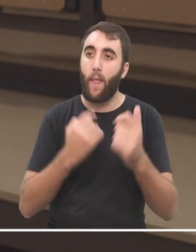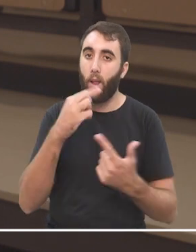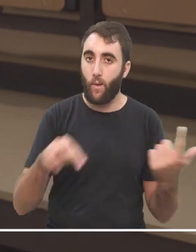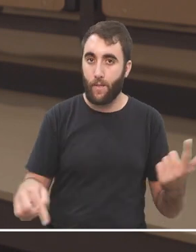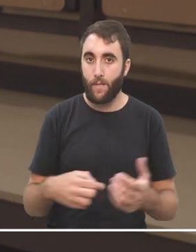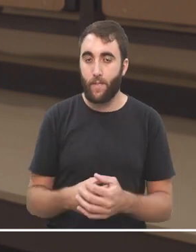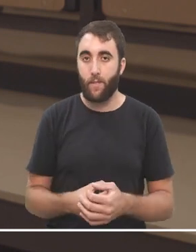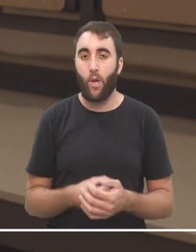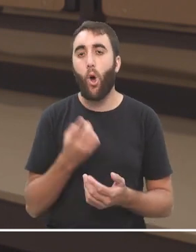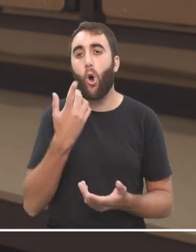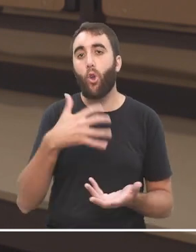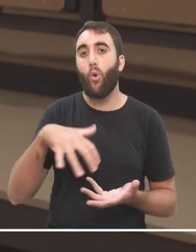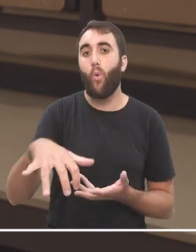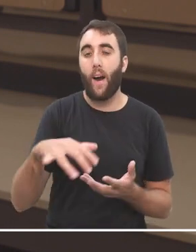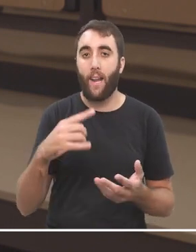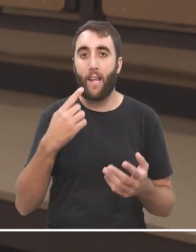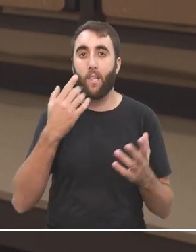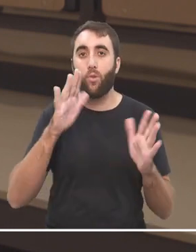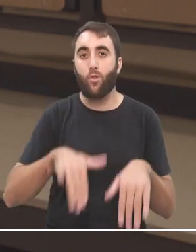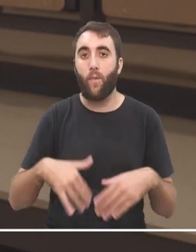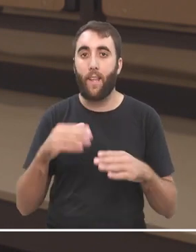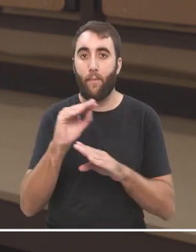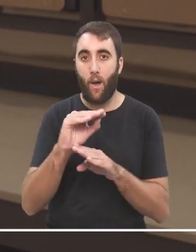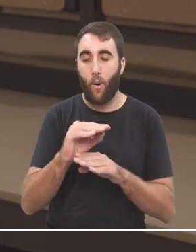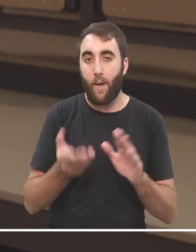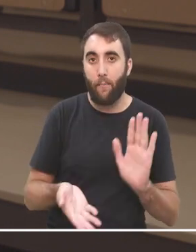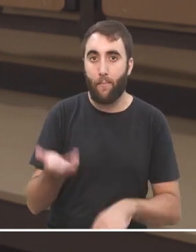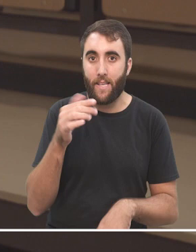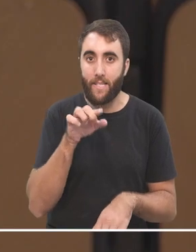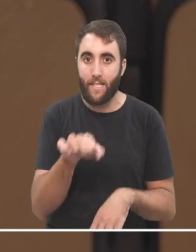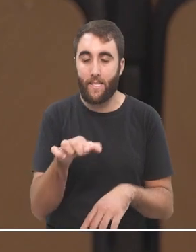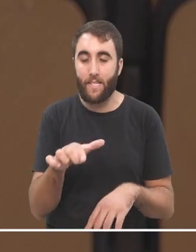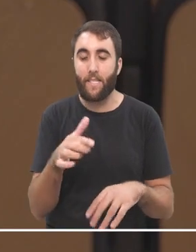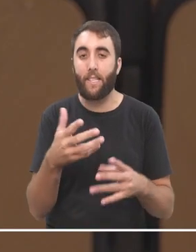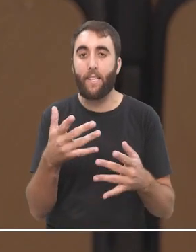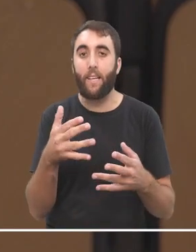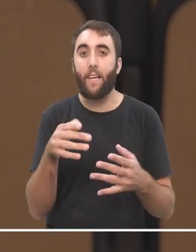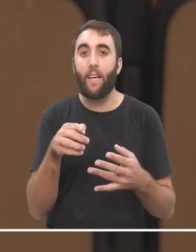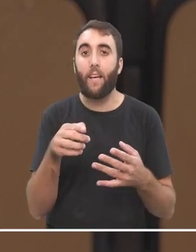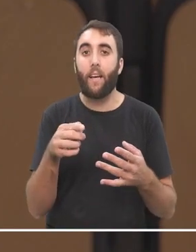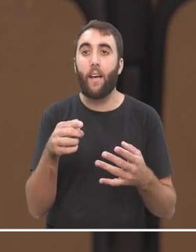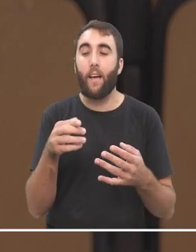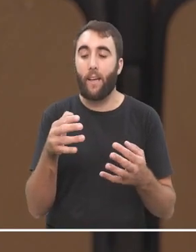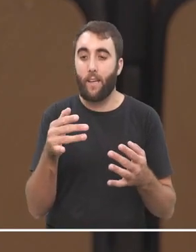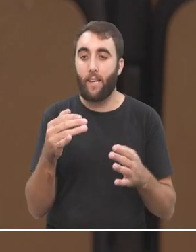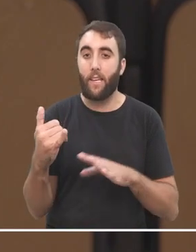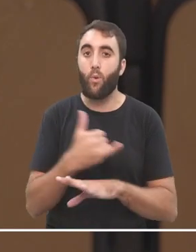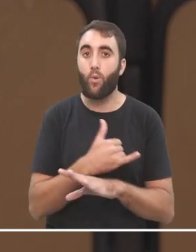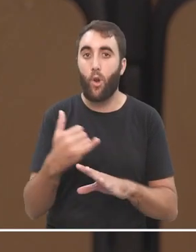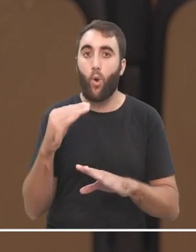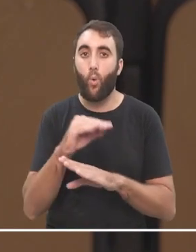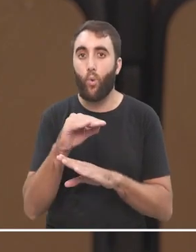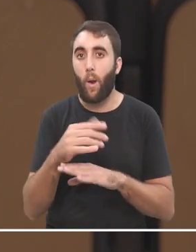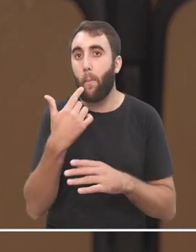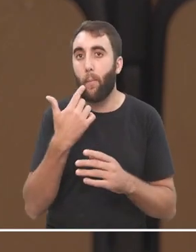Otro lugar donde se produce o se establece el capital cultural son las instituciones culturales